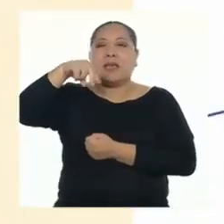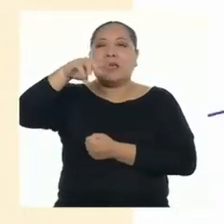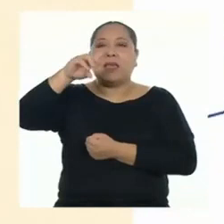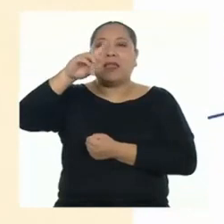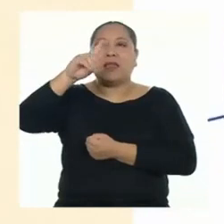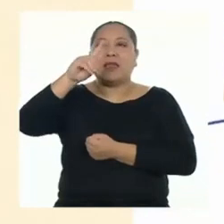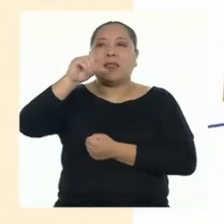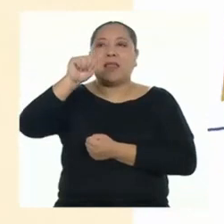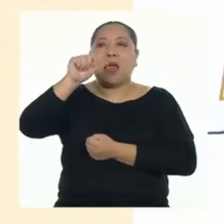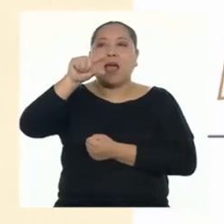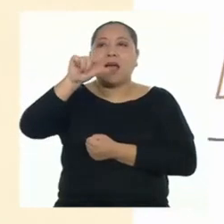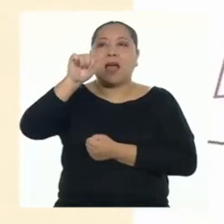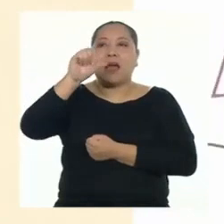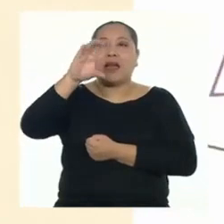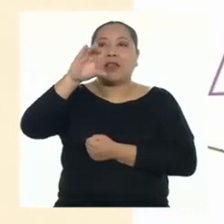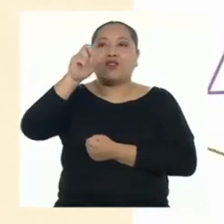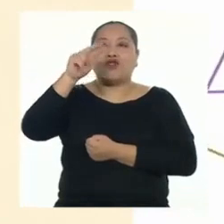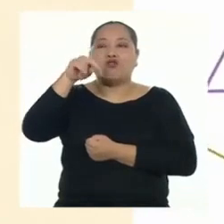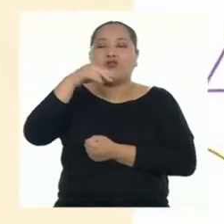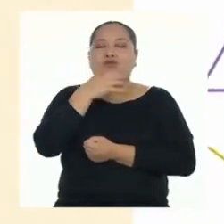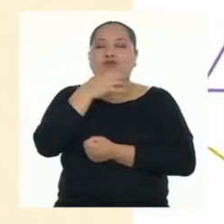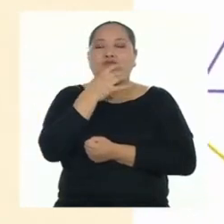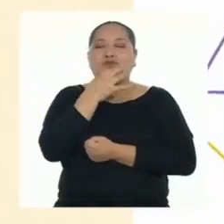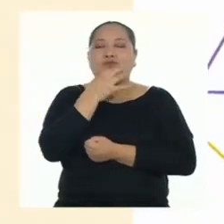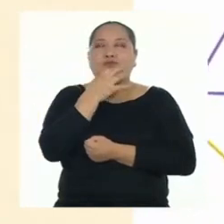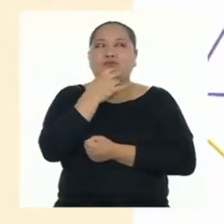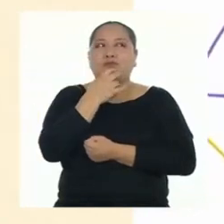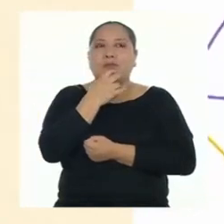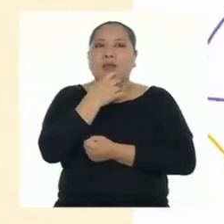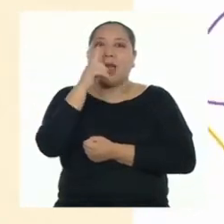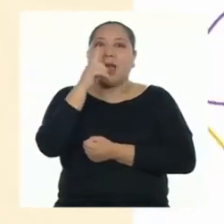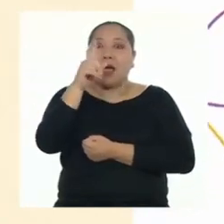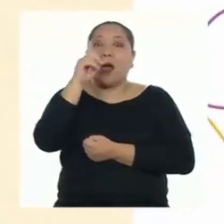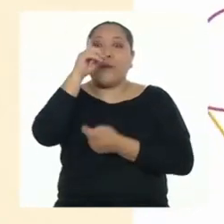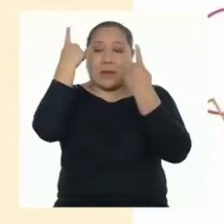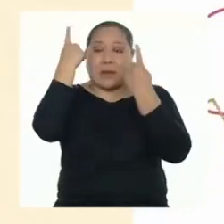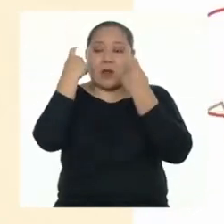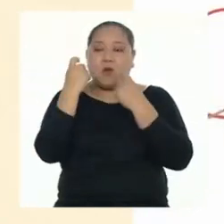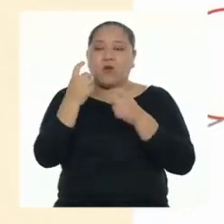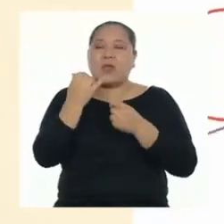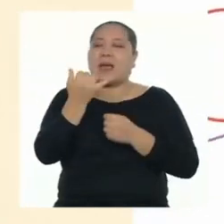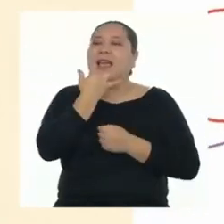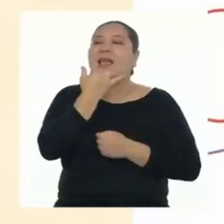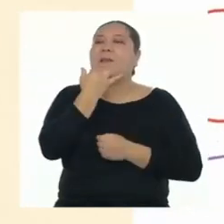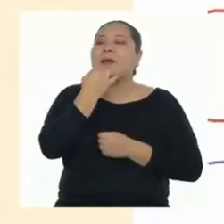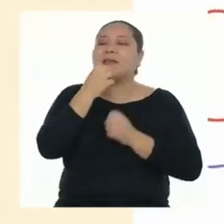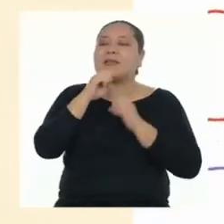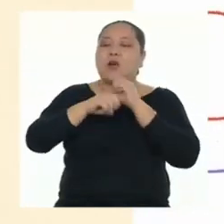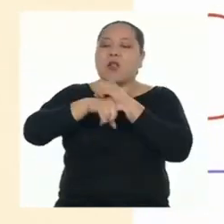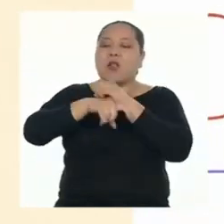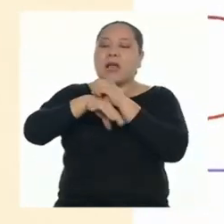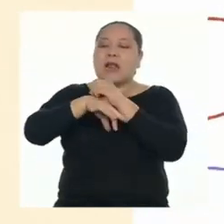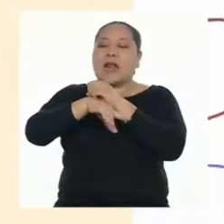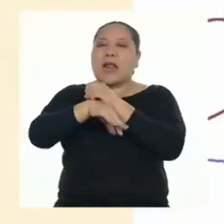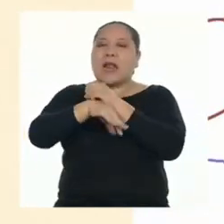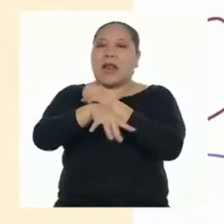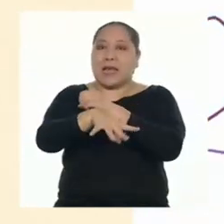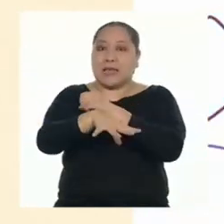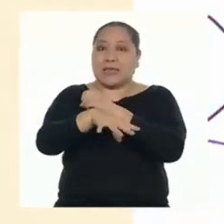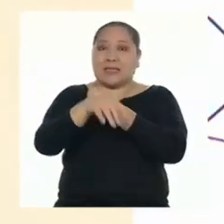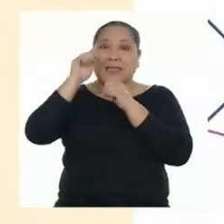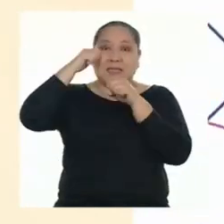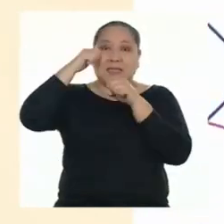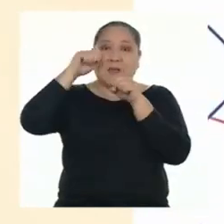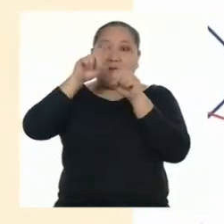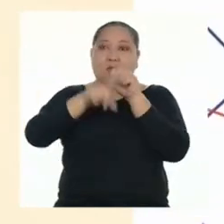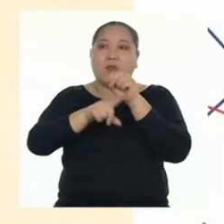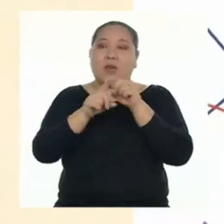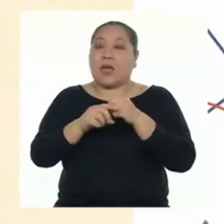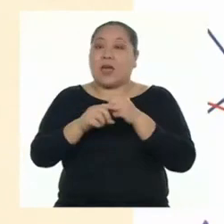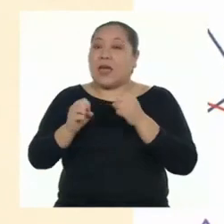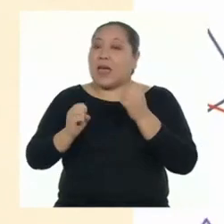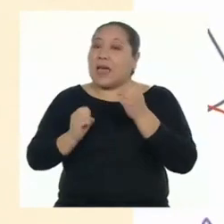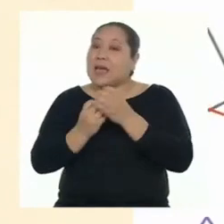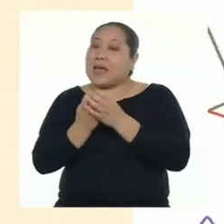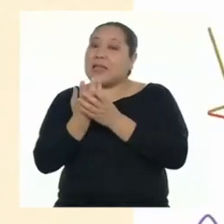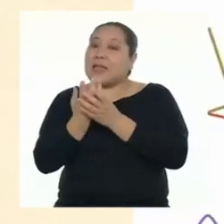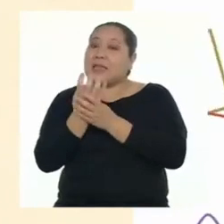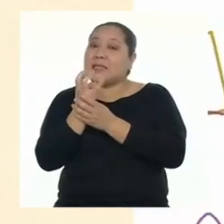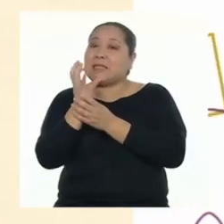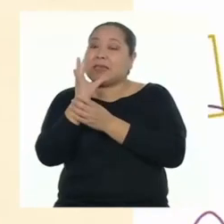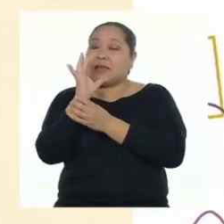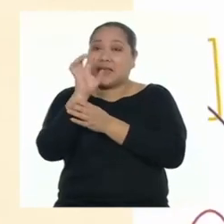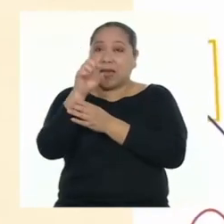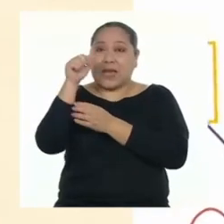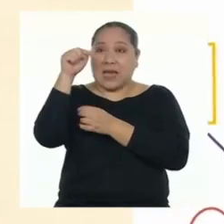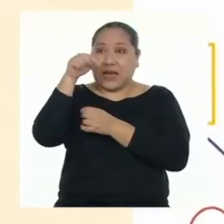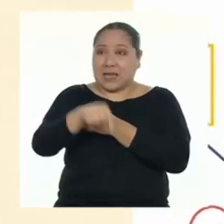¡Ya sé! Podrían ser, ¿qué sucederá con las raíces de la cebolla? ¿Crecerá la cebolla en el agua? ¿Y